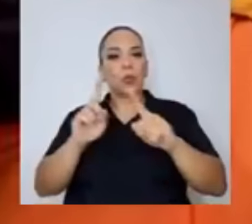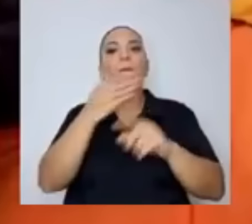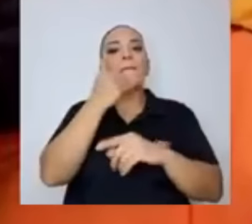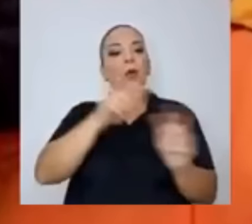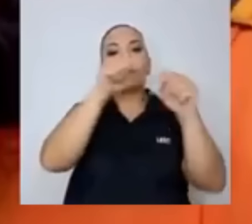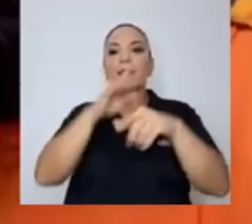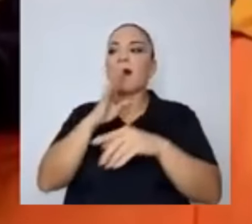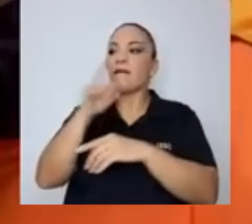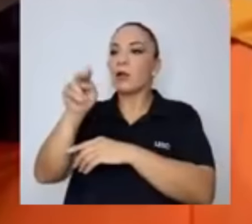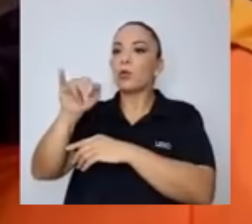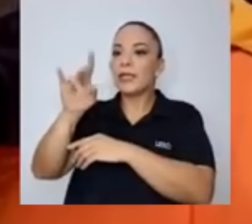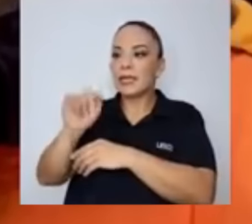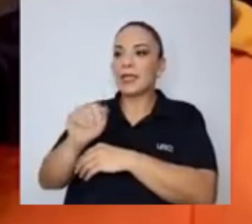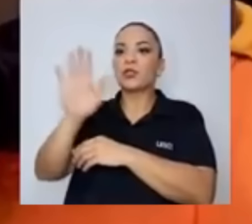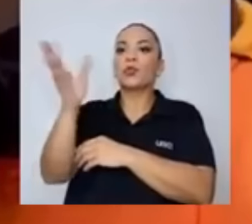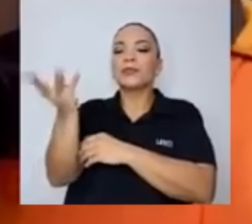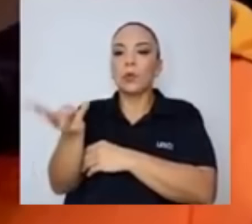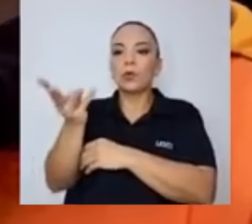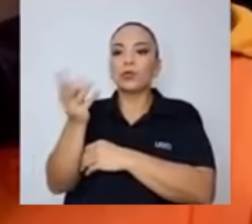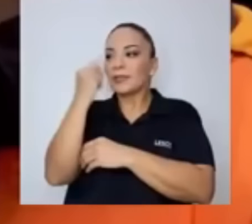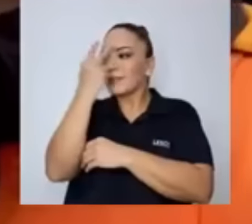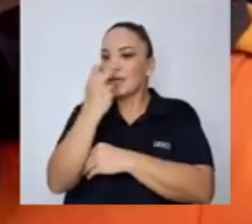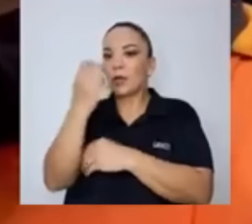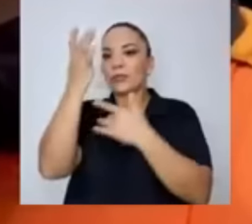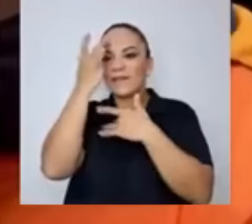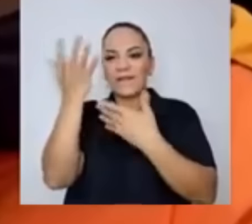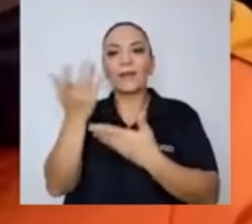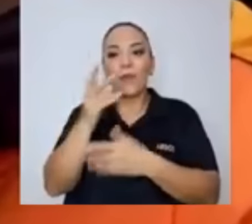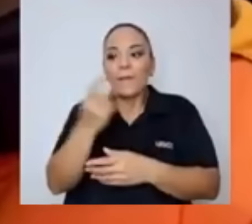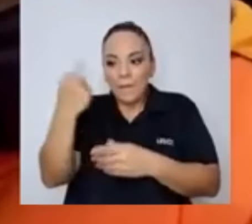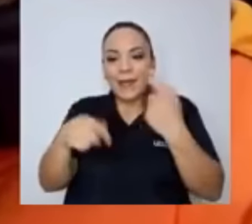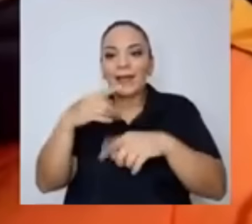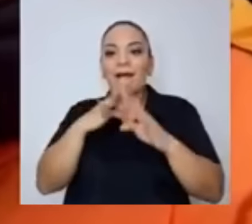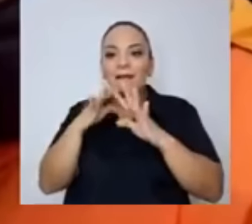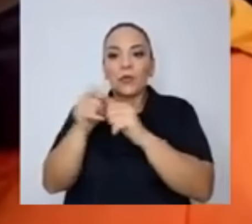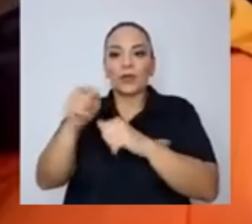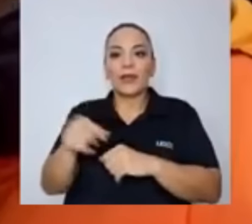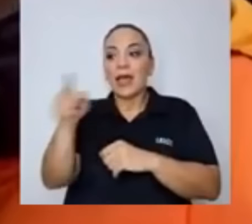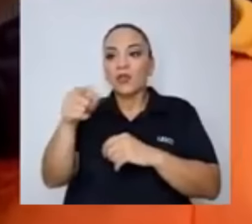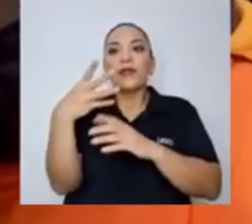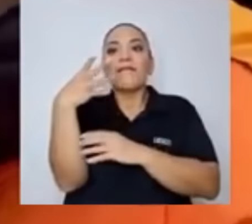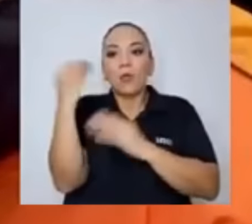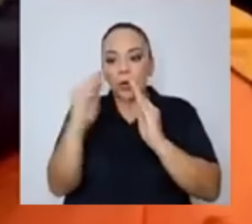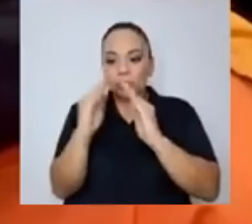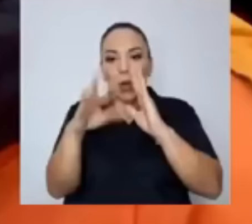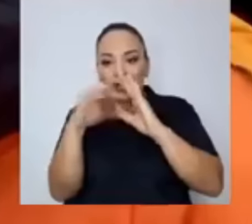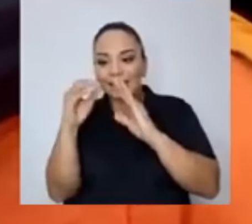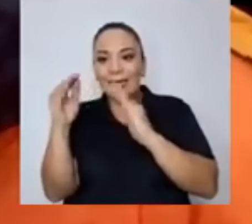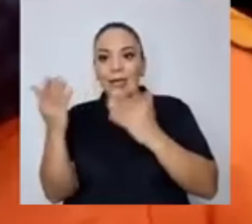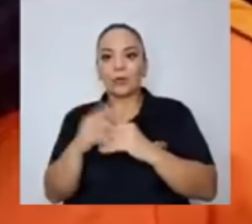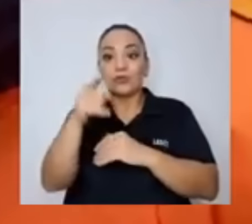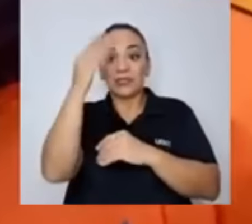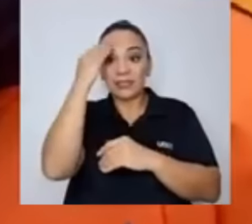señor esposo de ella, que perdió la vista, que está enfermo, que evacuaron. Y ahí es donde uno dice, ¿saben qué?